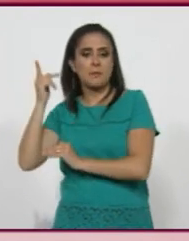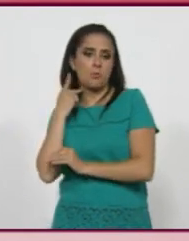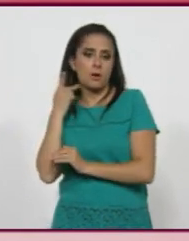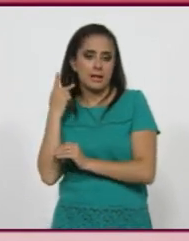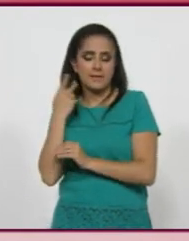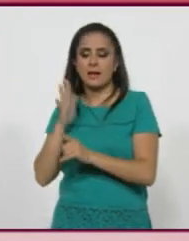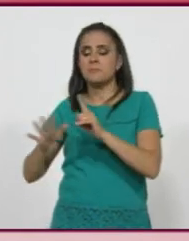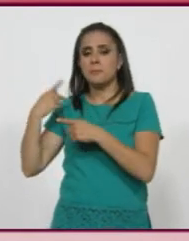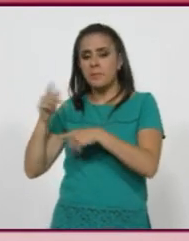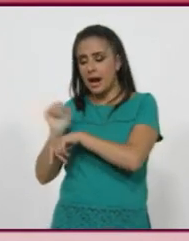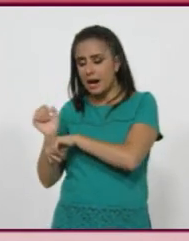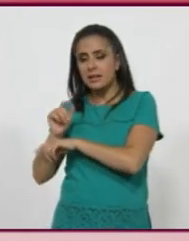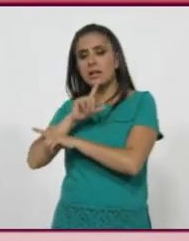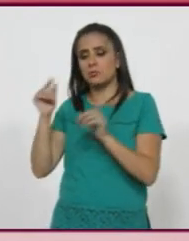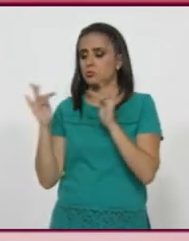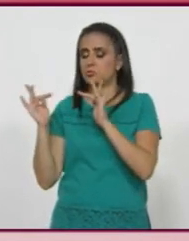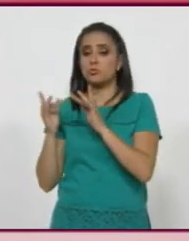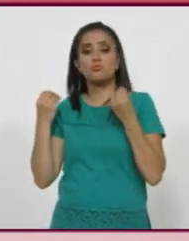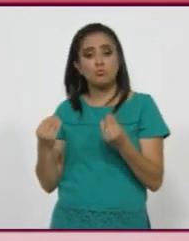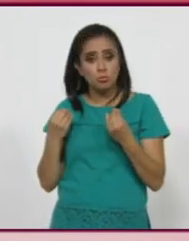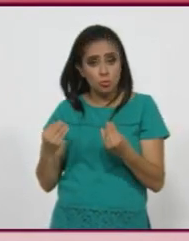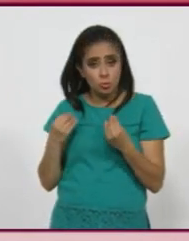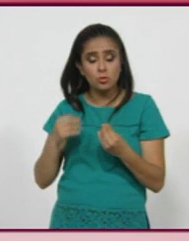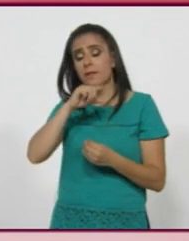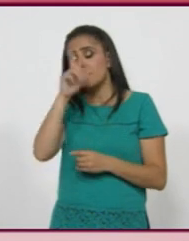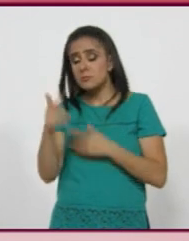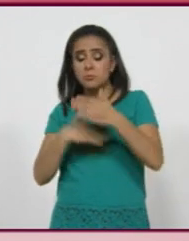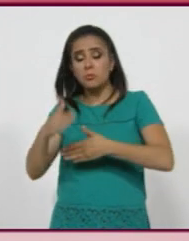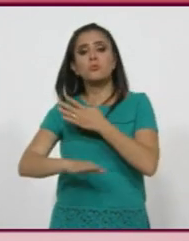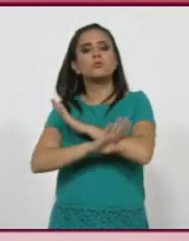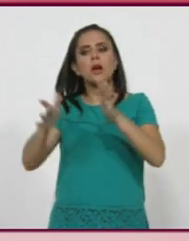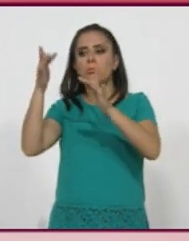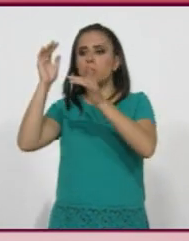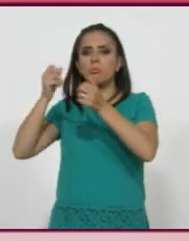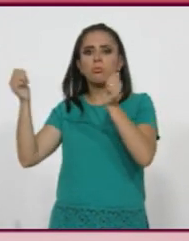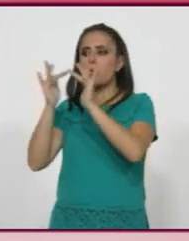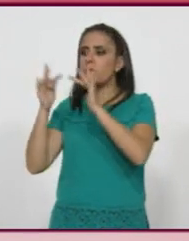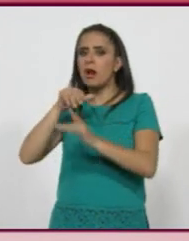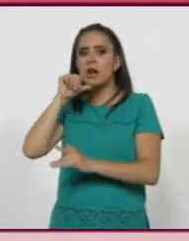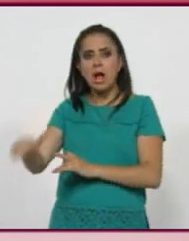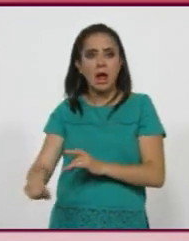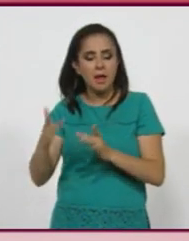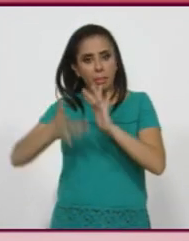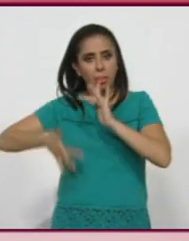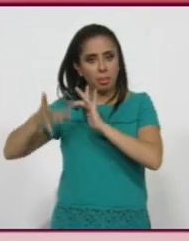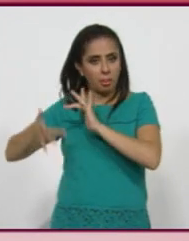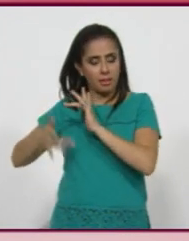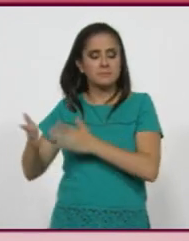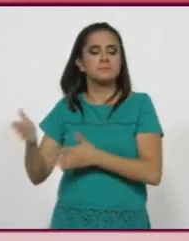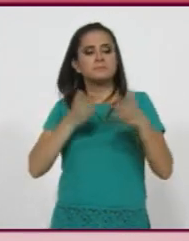la sociedad, de lo artístico. Y hubo un momento en que fue todo lo contrario. Bueno, pues ahí lo tenemos. Y un tuit más es de Reina